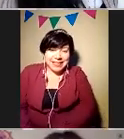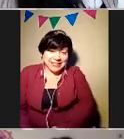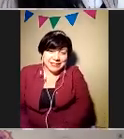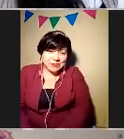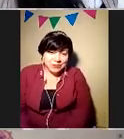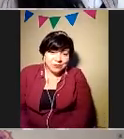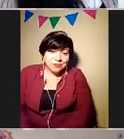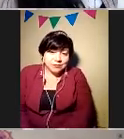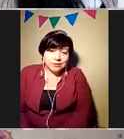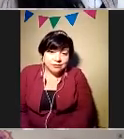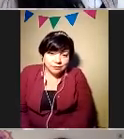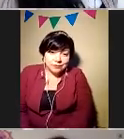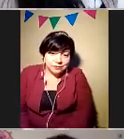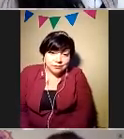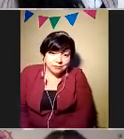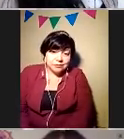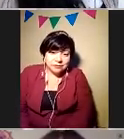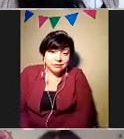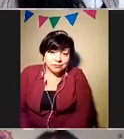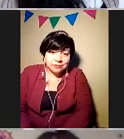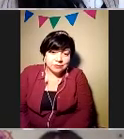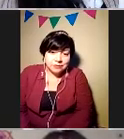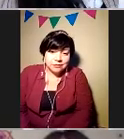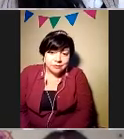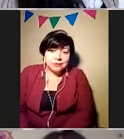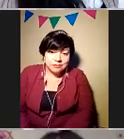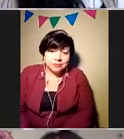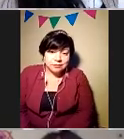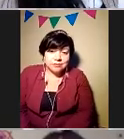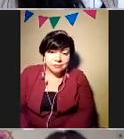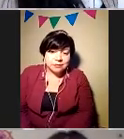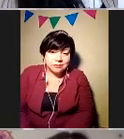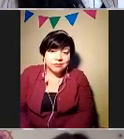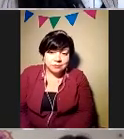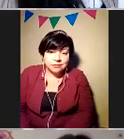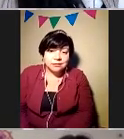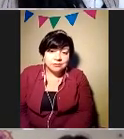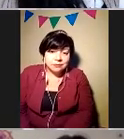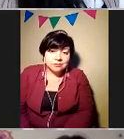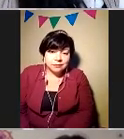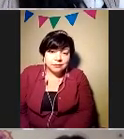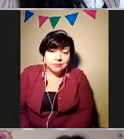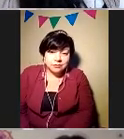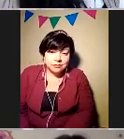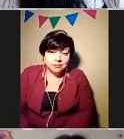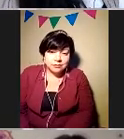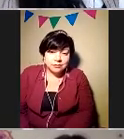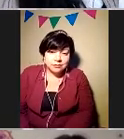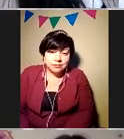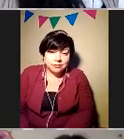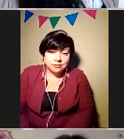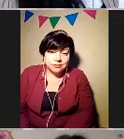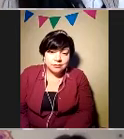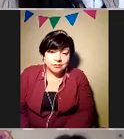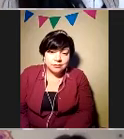domingo. Ah, pero también, en eso también, por ejemplo, yo ahora estoy estudiando en una escuela que se llama Estructura del Vestuario, con la diseñadora Alejandra